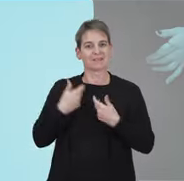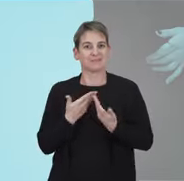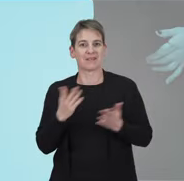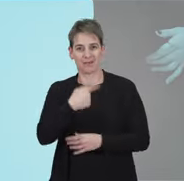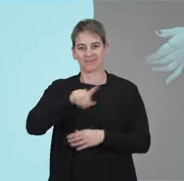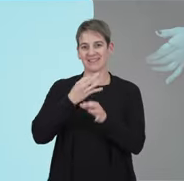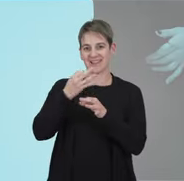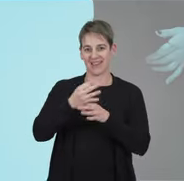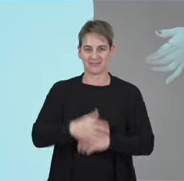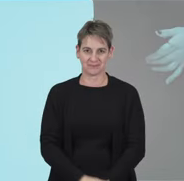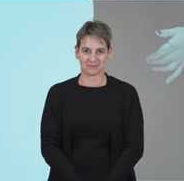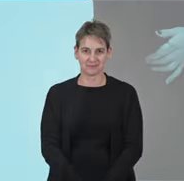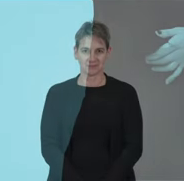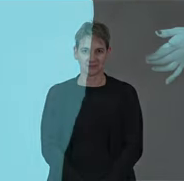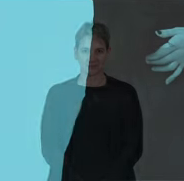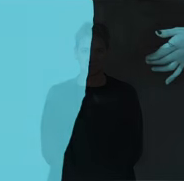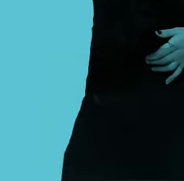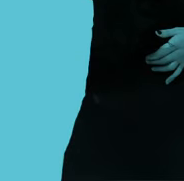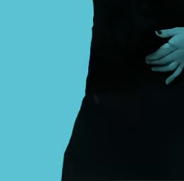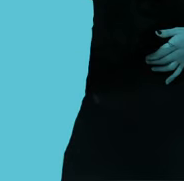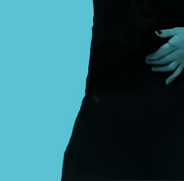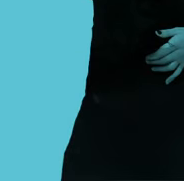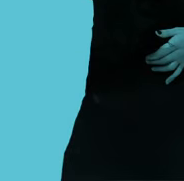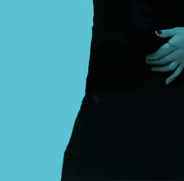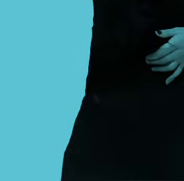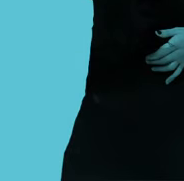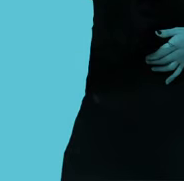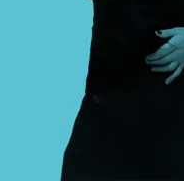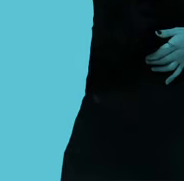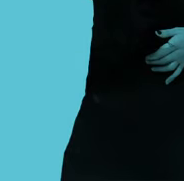Sodre. Inspiramos a enseñar. Habilitación en trámite ante la ANEP. Reconocimiento universitario en trámite ante el MEC.